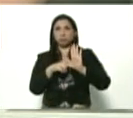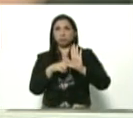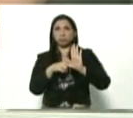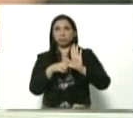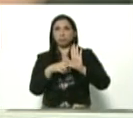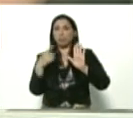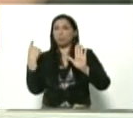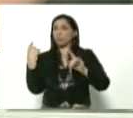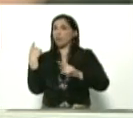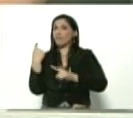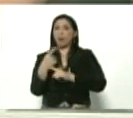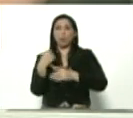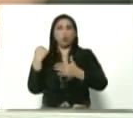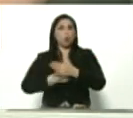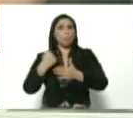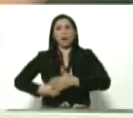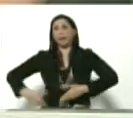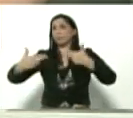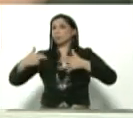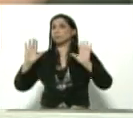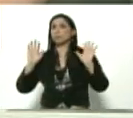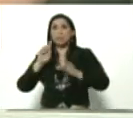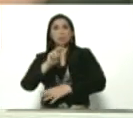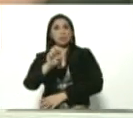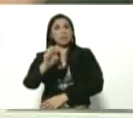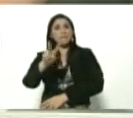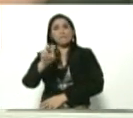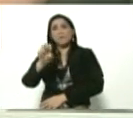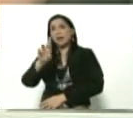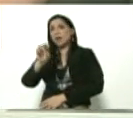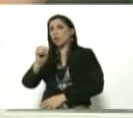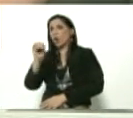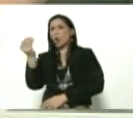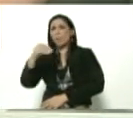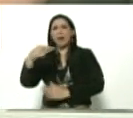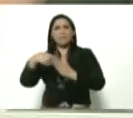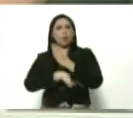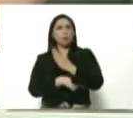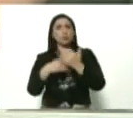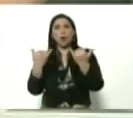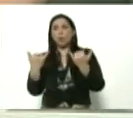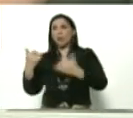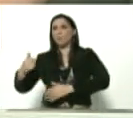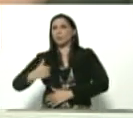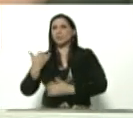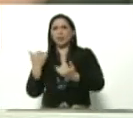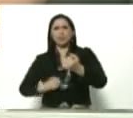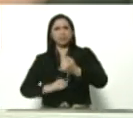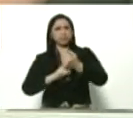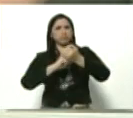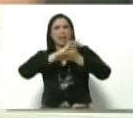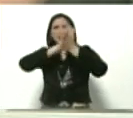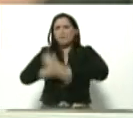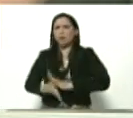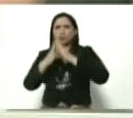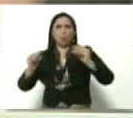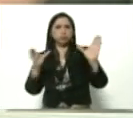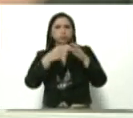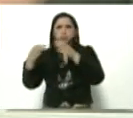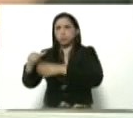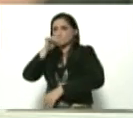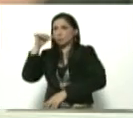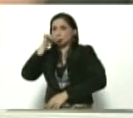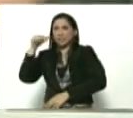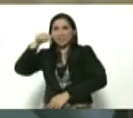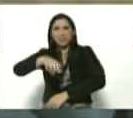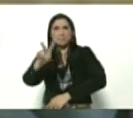Tenemos que un combate, Reverol. Más a fondo ahora, aprovechar este impulso para acabar con todas las bandas de